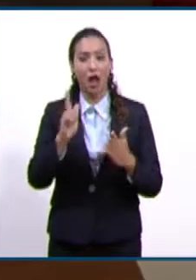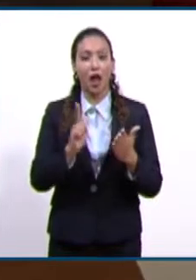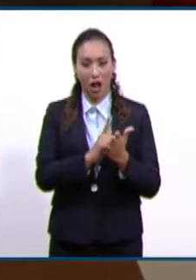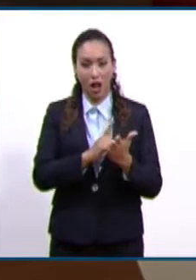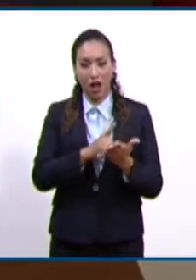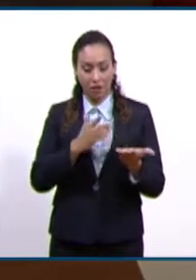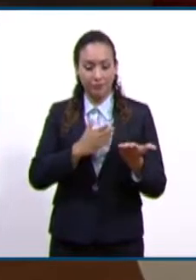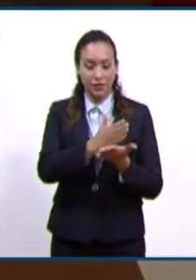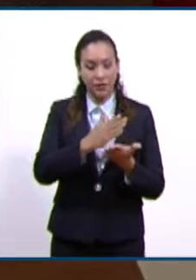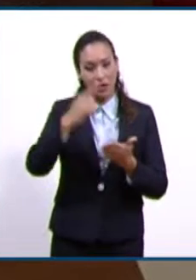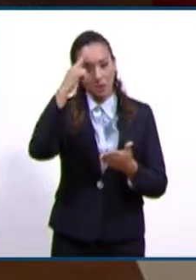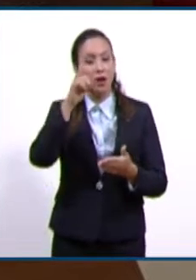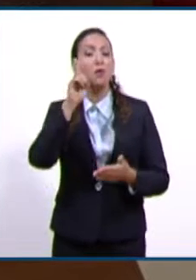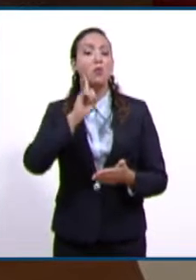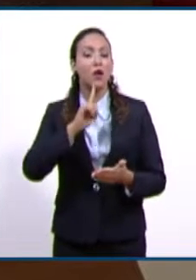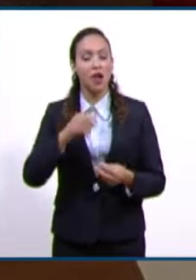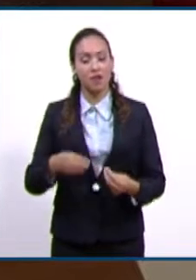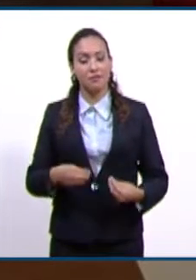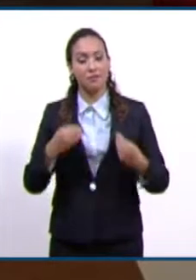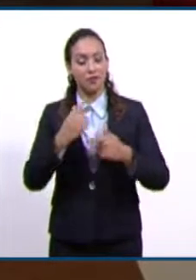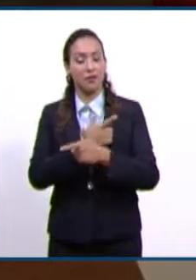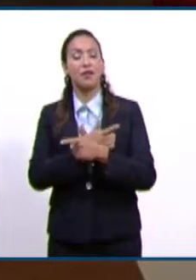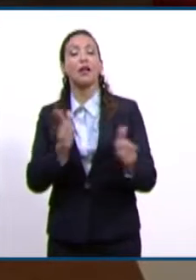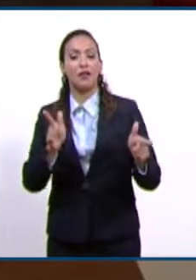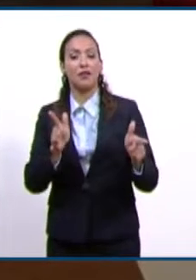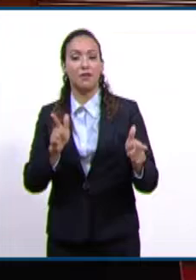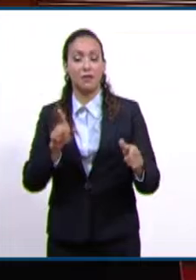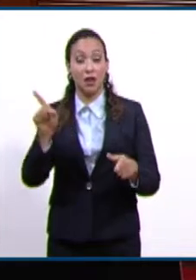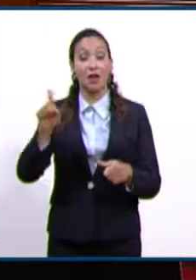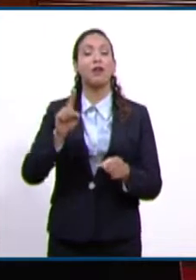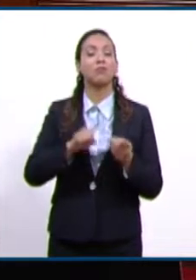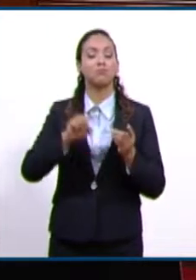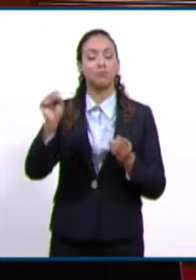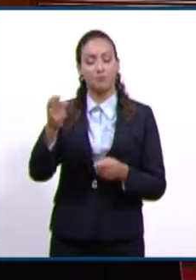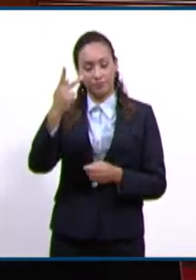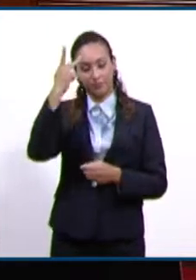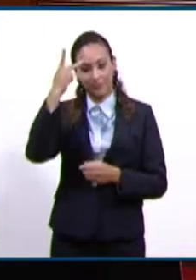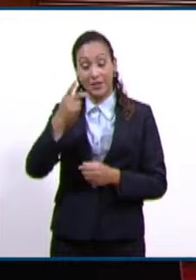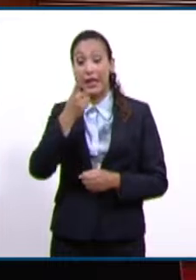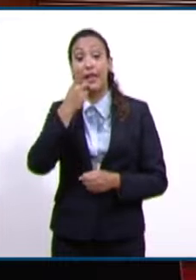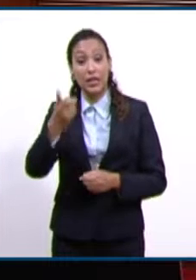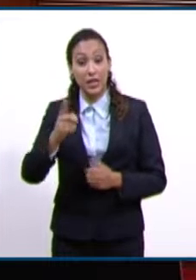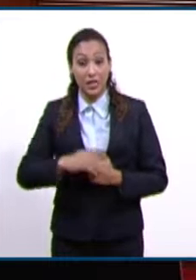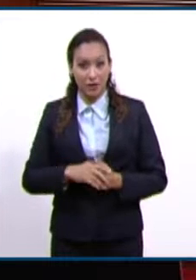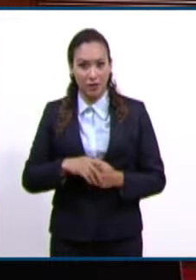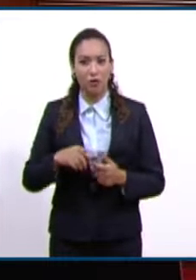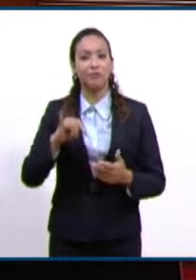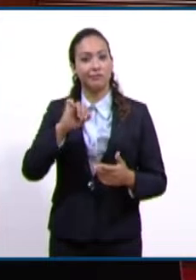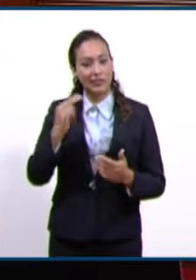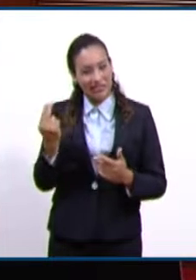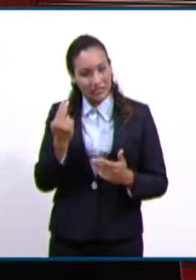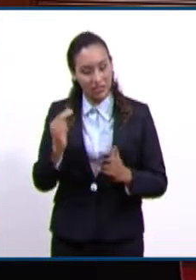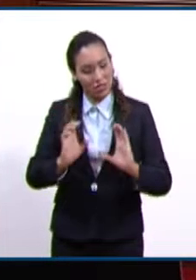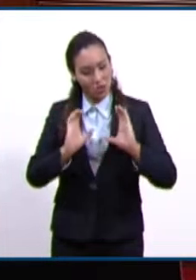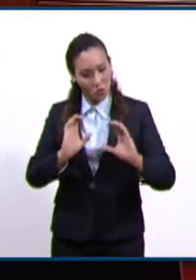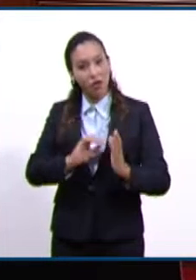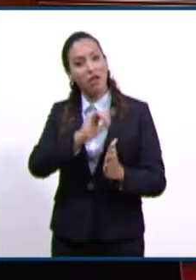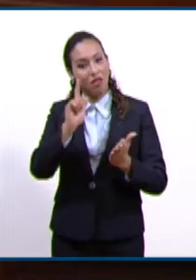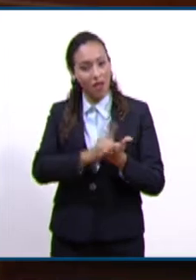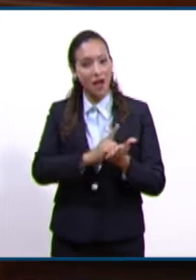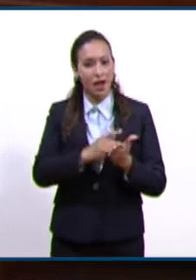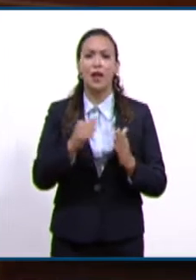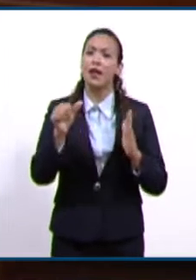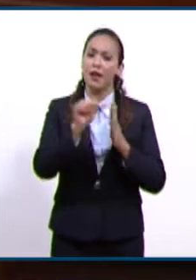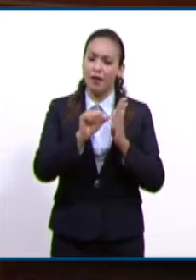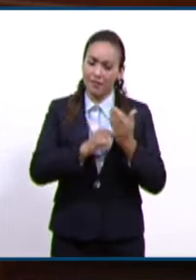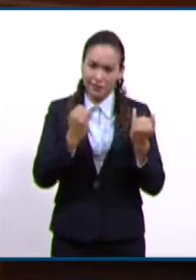de las Mujeres a una vida libre de violencia de San Luis Potosí, por la que declaró válida la definición de violencia vicaria en esta ley y artículos